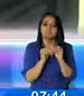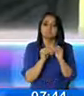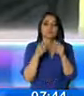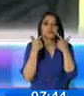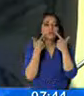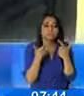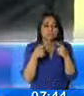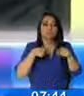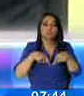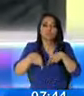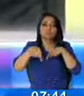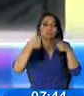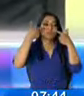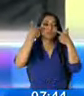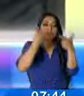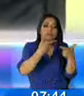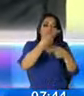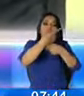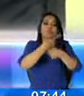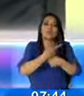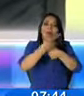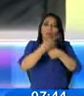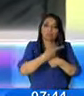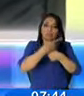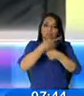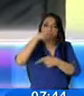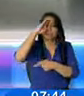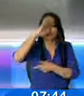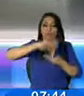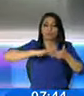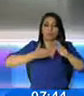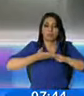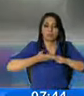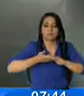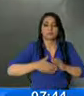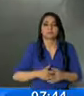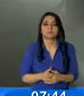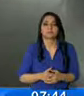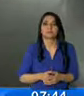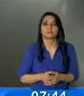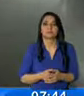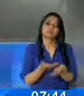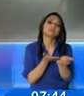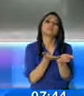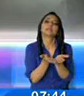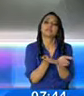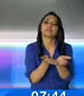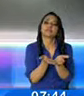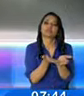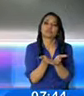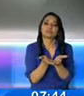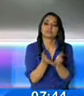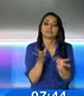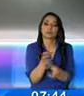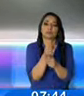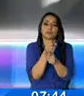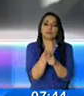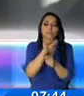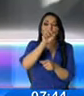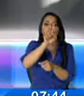patrullaje y el cuidado que va a ser dicha unidad de policía comunitaria a su domicilio Mientras que el servicio integrado de seguridad ec